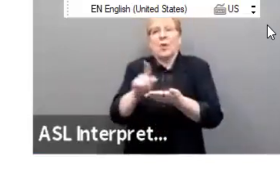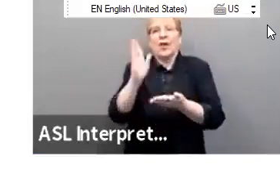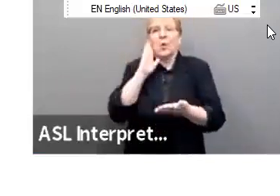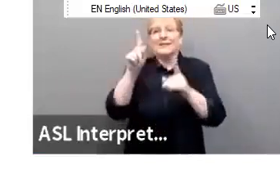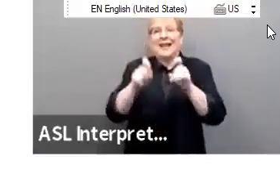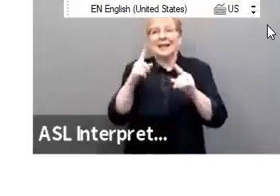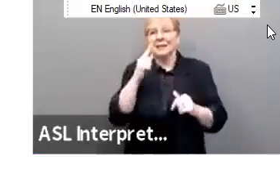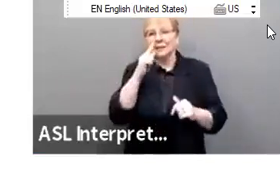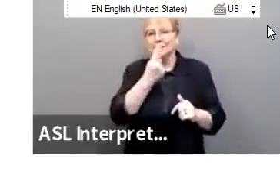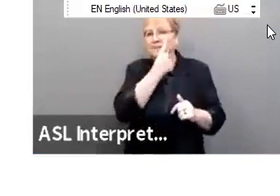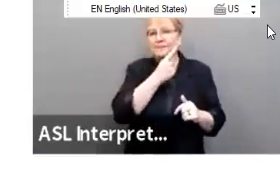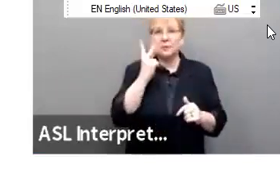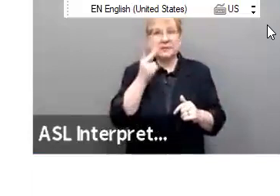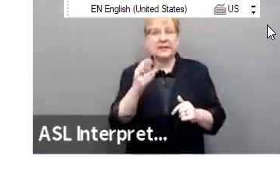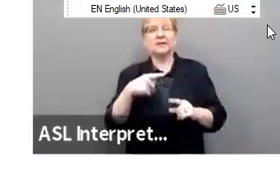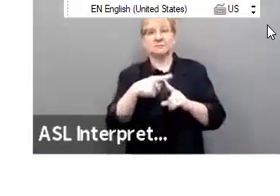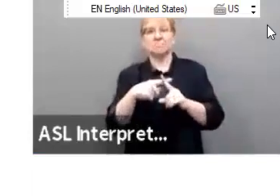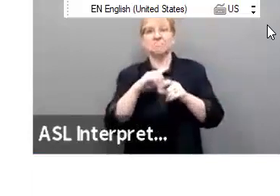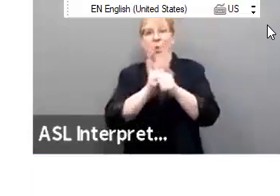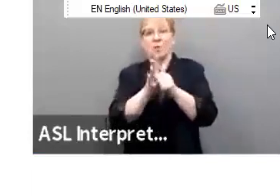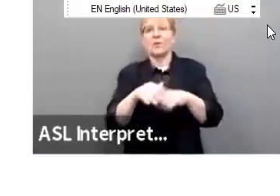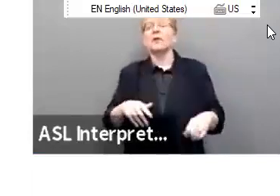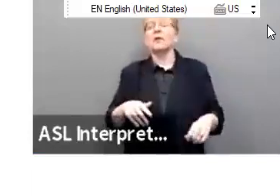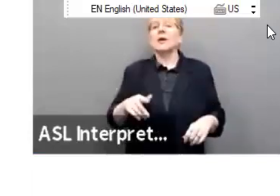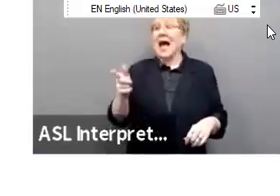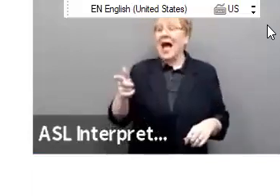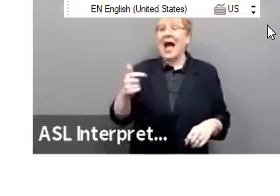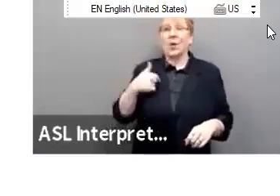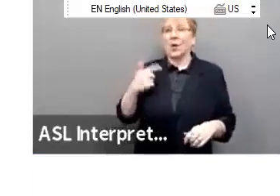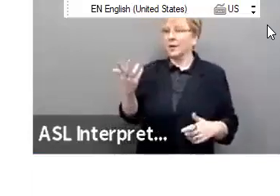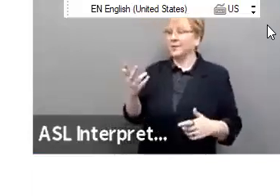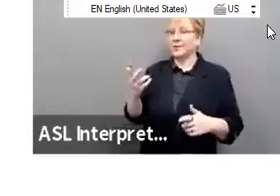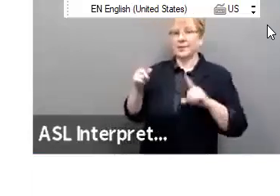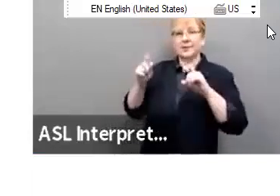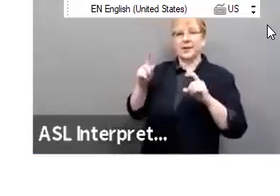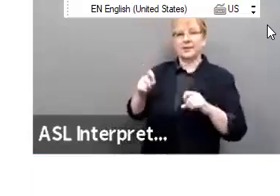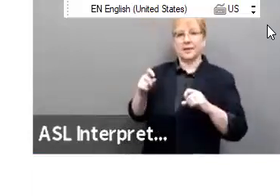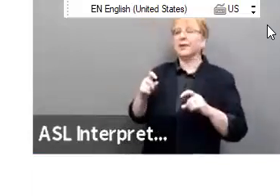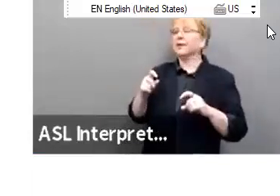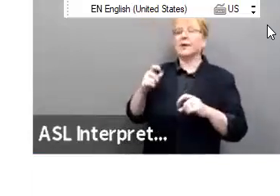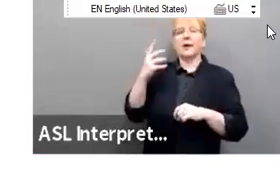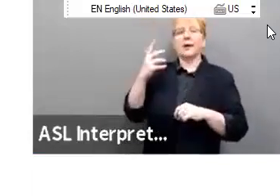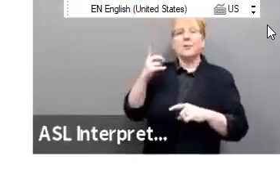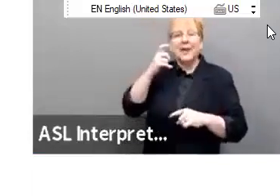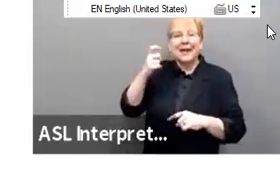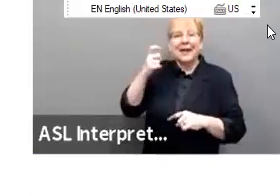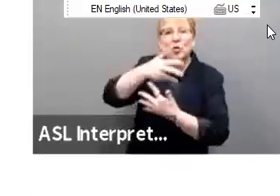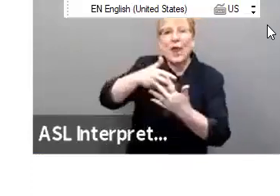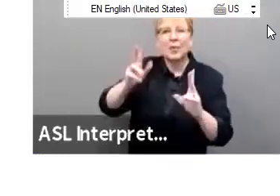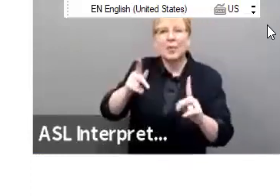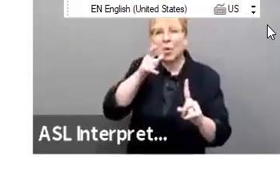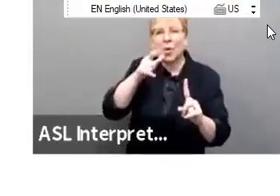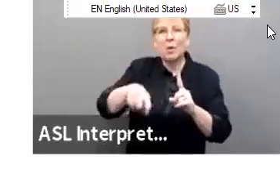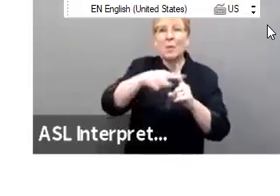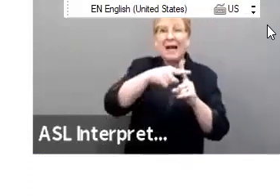sea vacunados o no. Alguna persona que está trabajando en un entorno de alto riesgo se puede hacer las pruebas semanalmente.